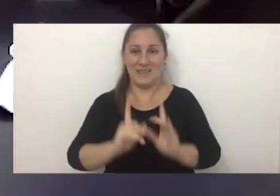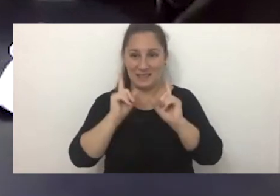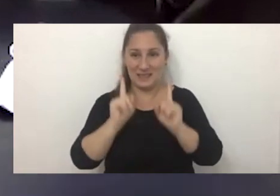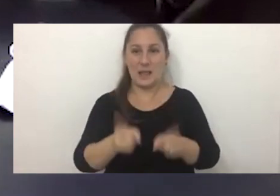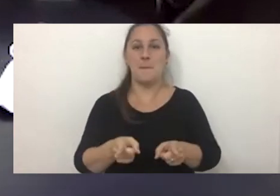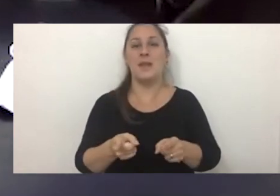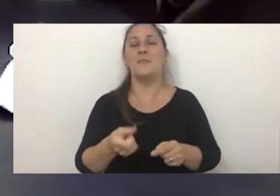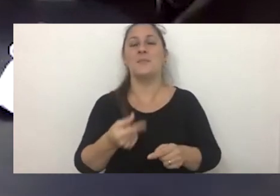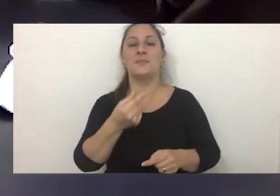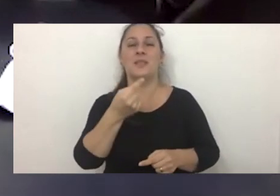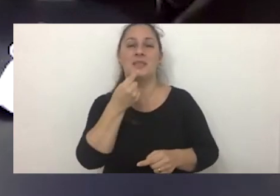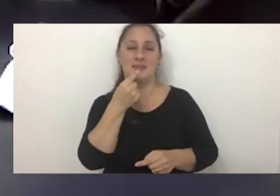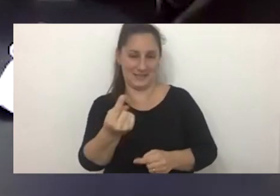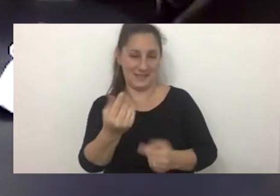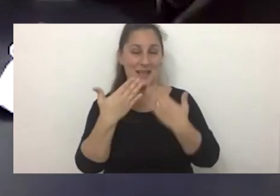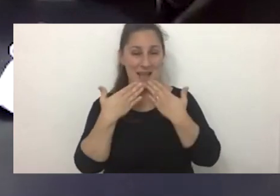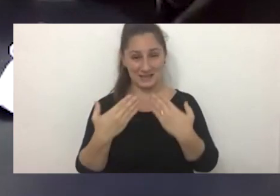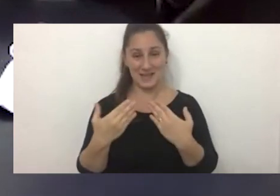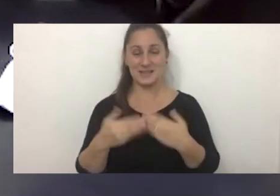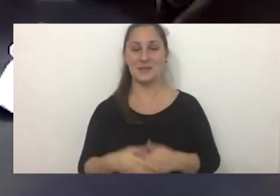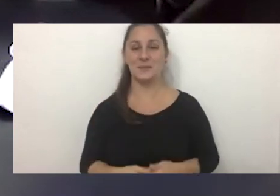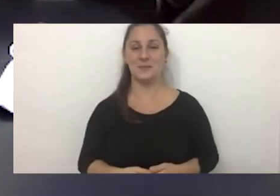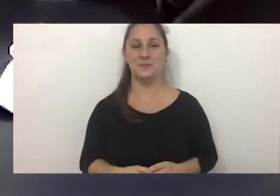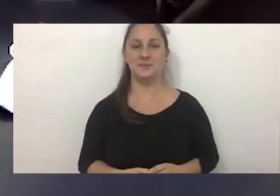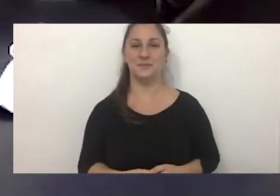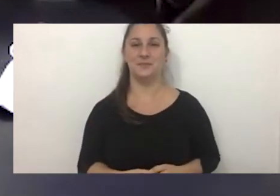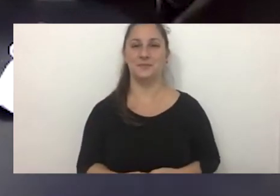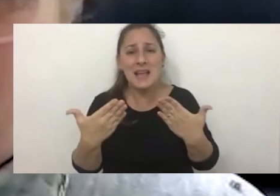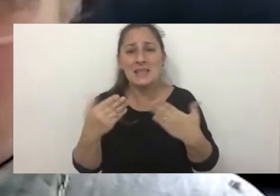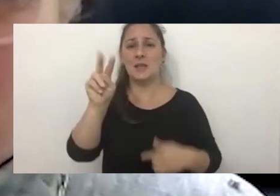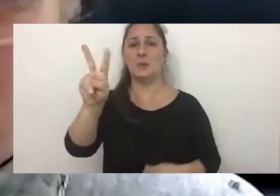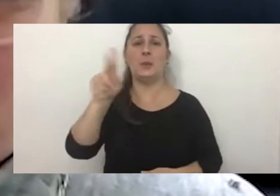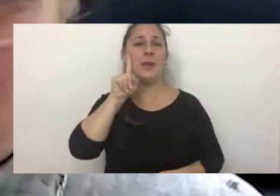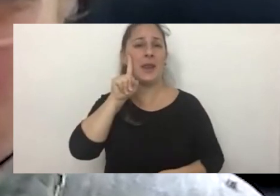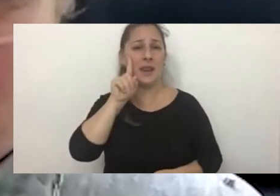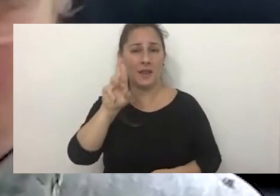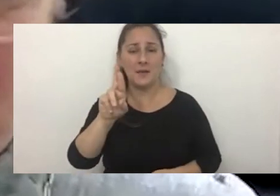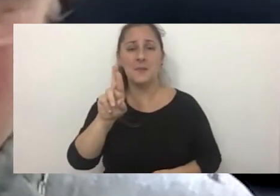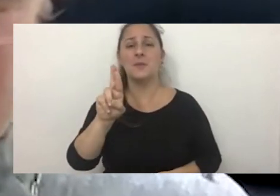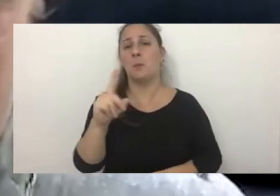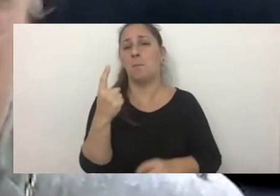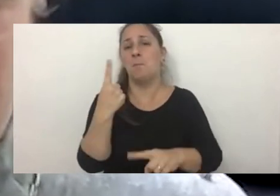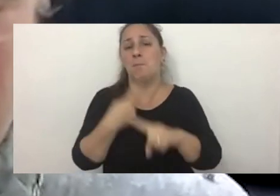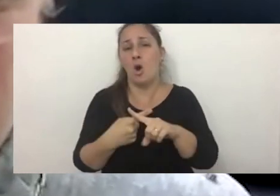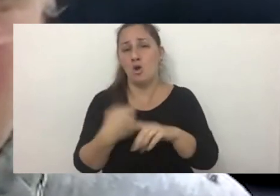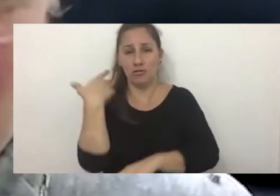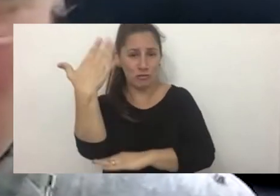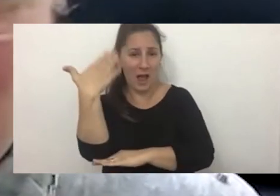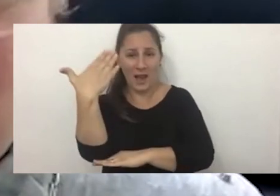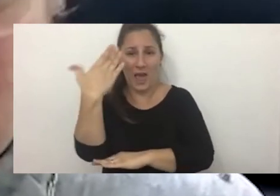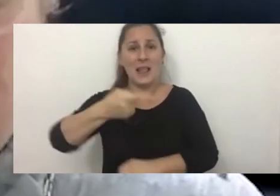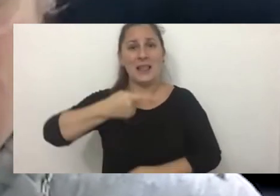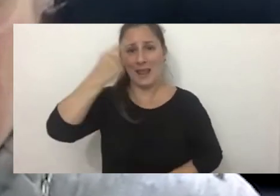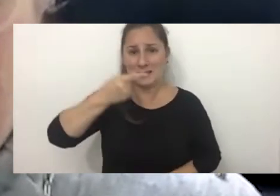Después, en cuanto, por ejemplo, a los tactos vaginales, reducirlos, o sea, que no sea una cuestión